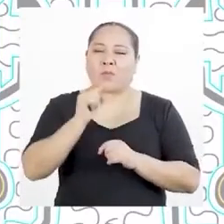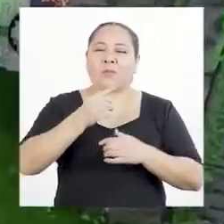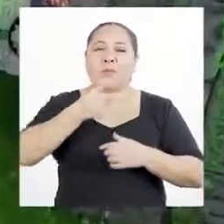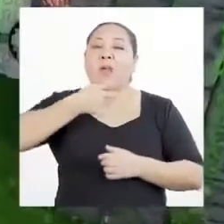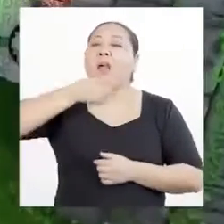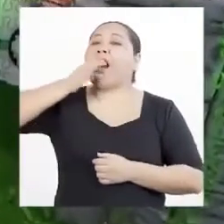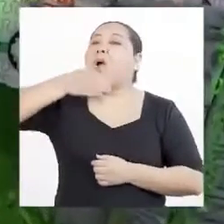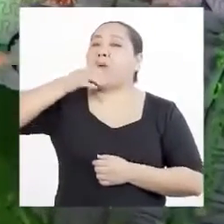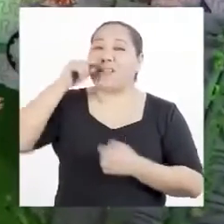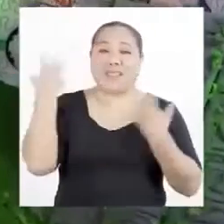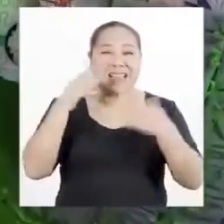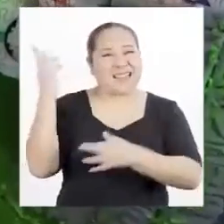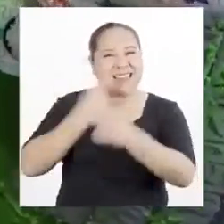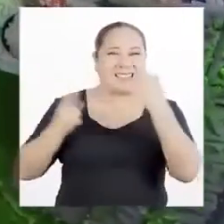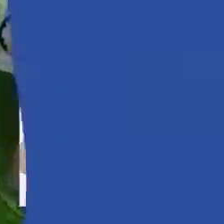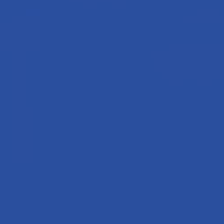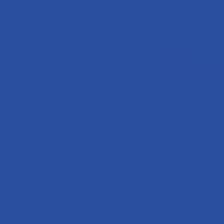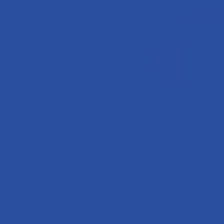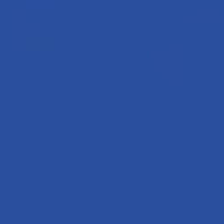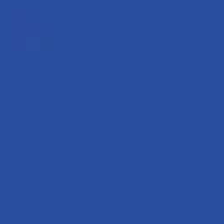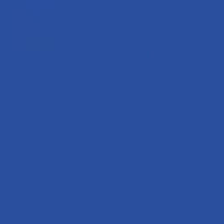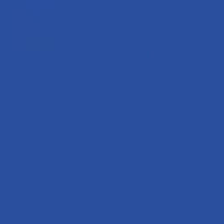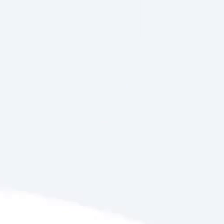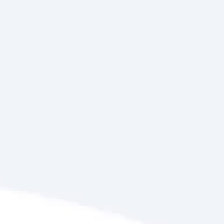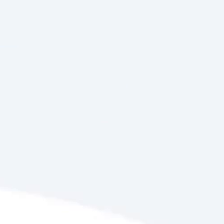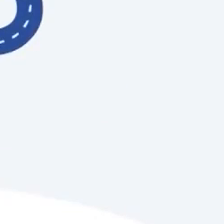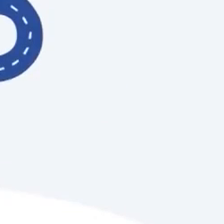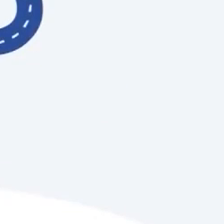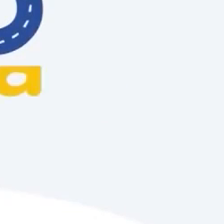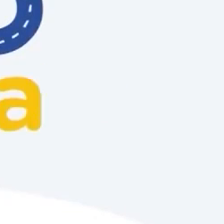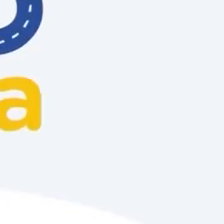de agua. ¡Y ya volvemos!